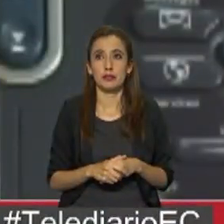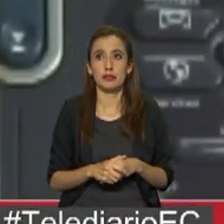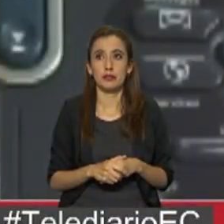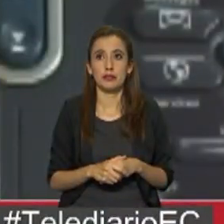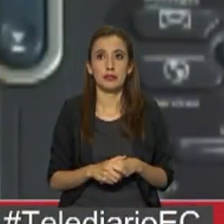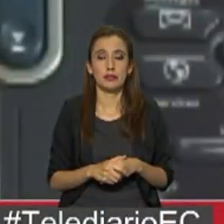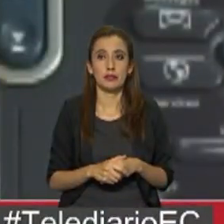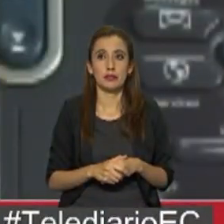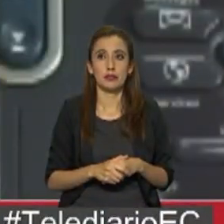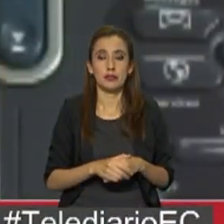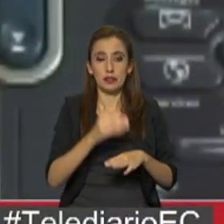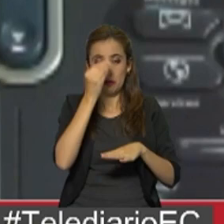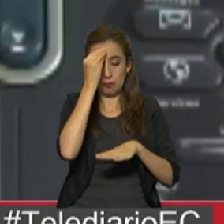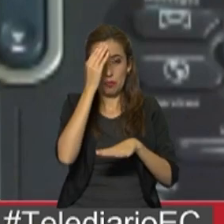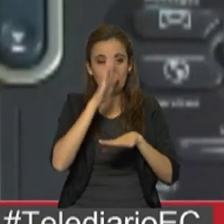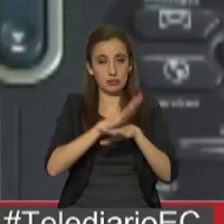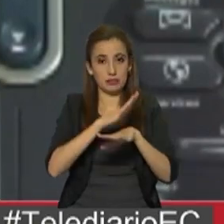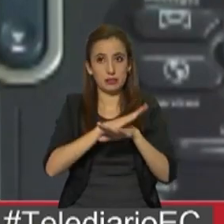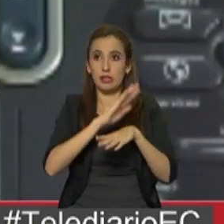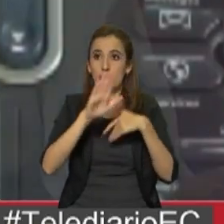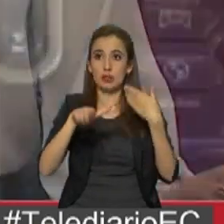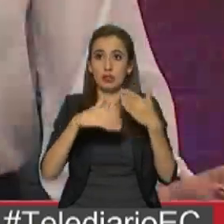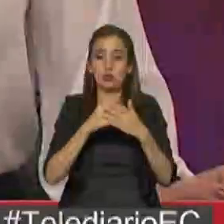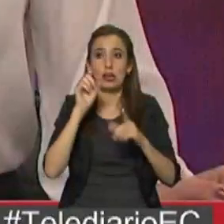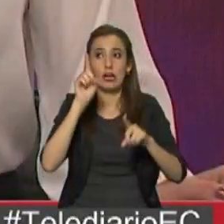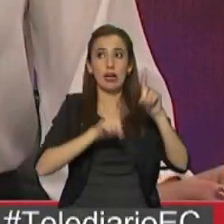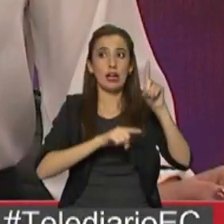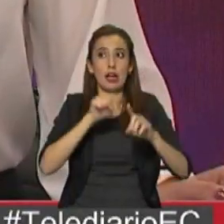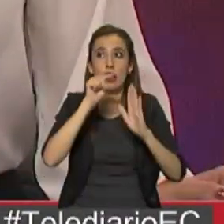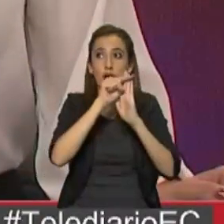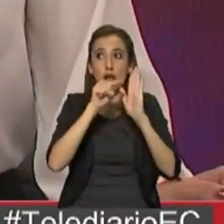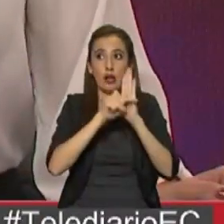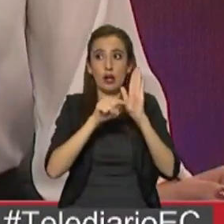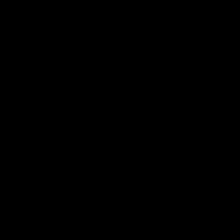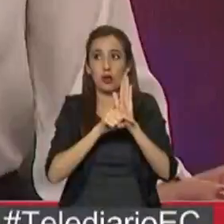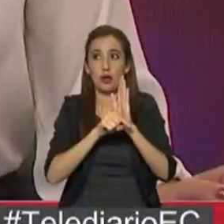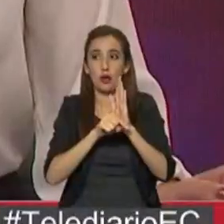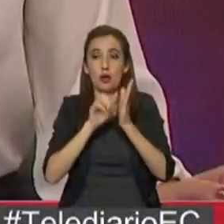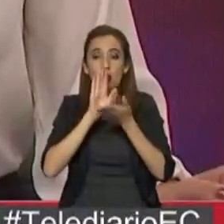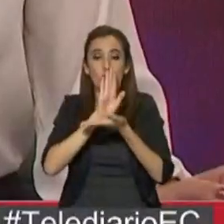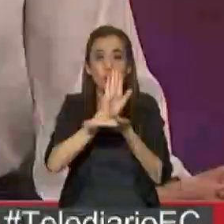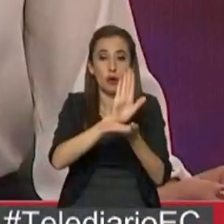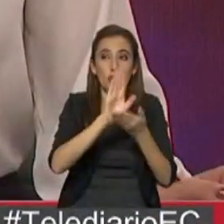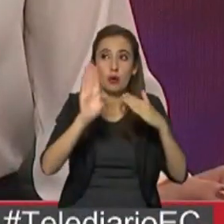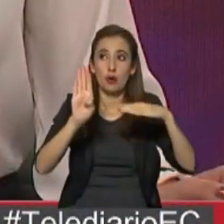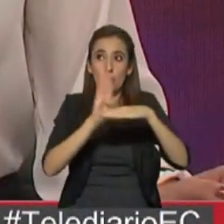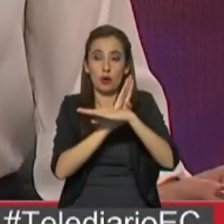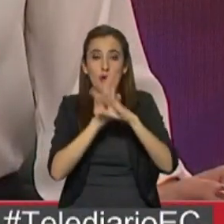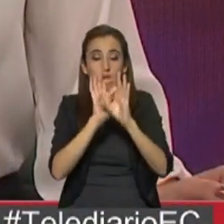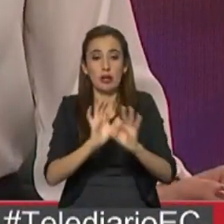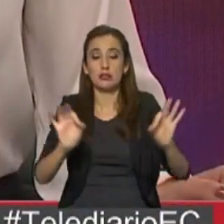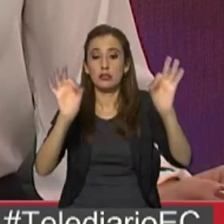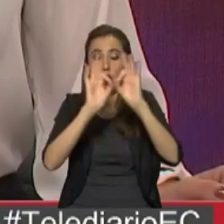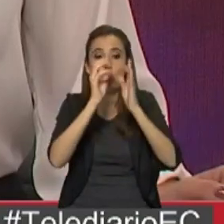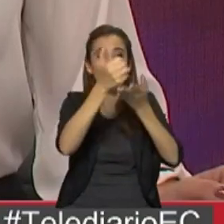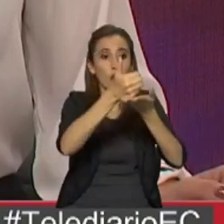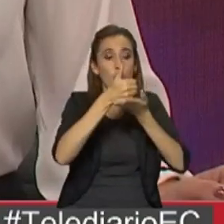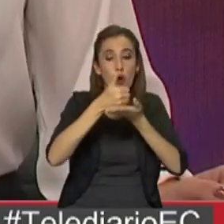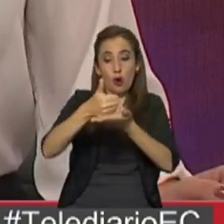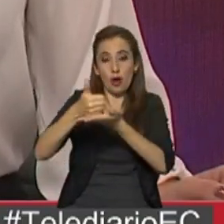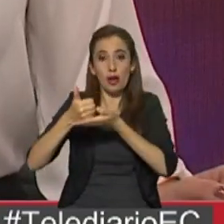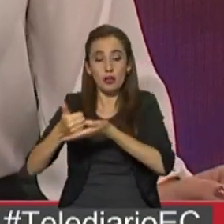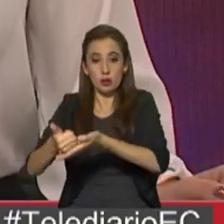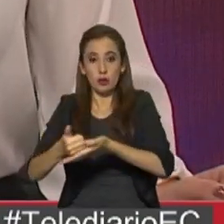cómo está bueno entiendo que hay algunas líneas puntuales que ha tomado la entidad que usted y que sobre todo para ayudar a los afiliados ya los jubilados